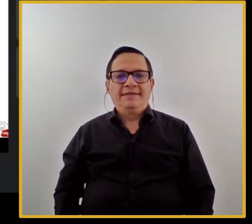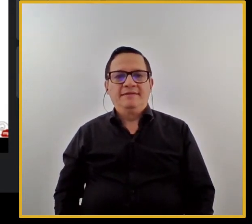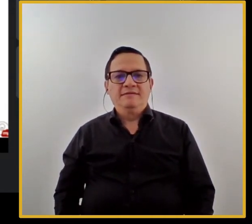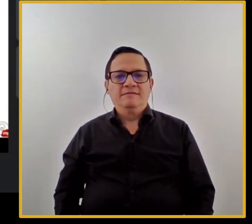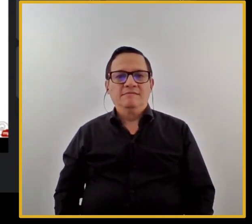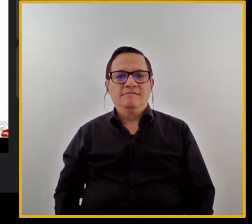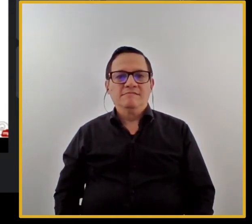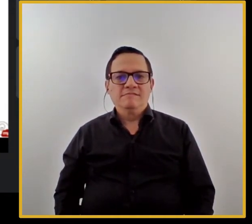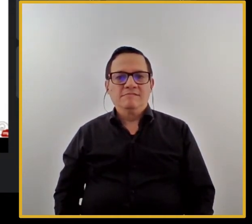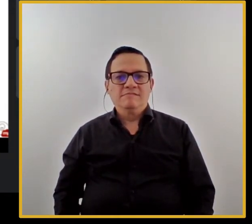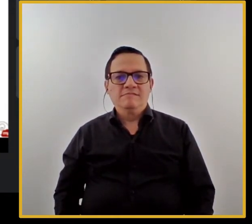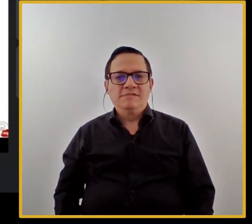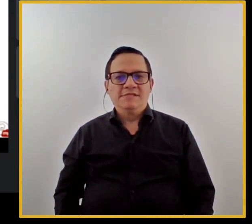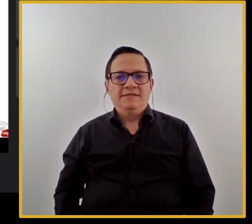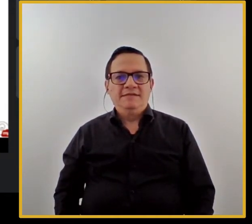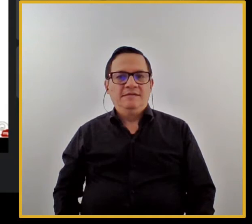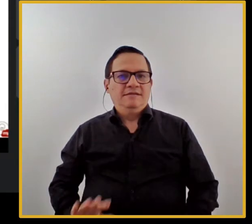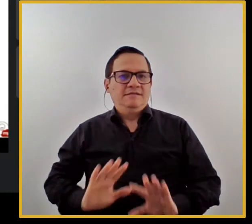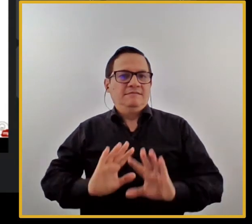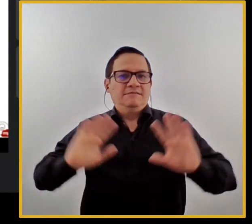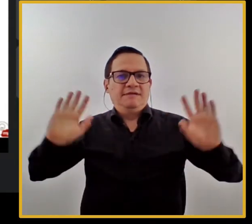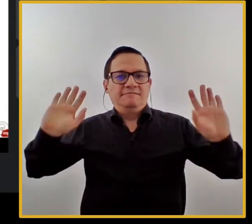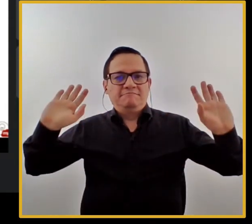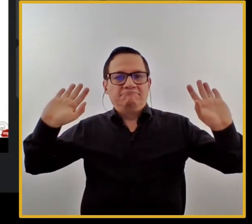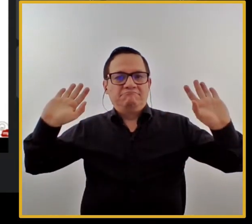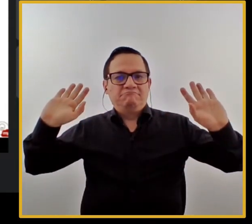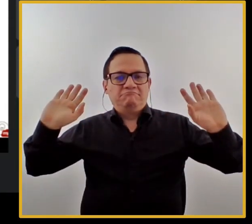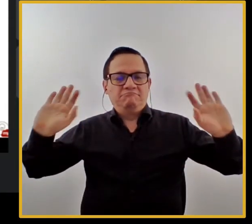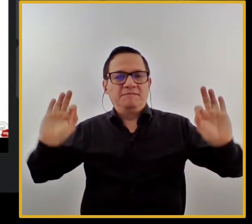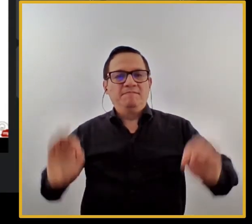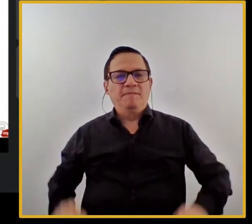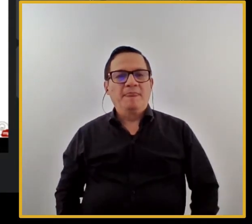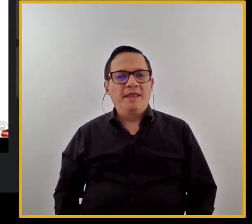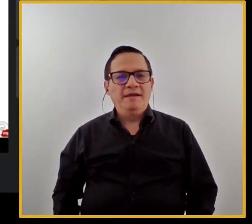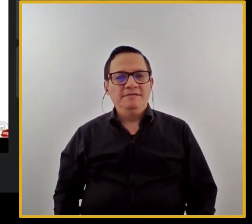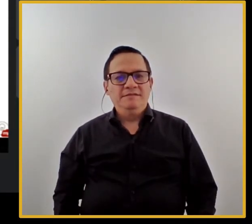Y allí yo ya puedo llegar a